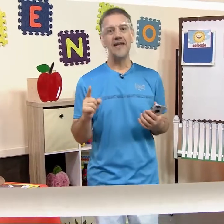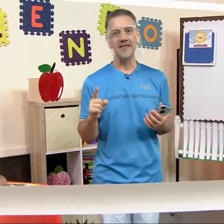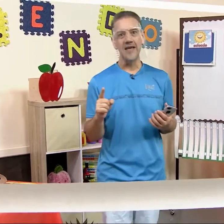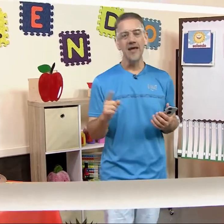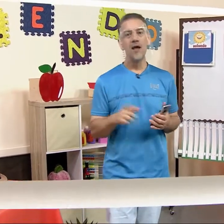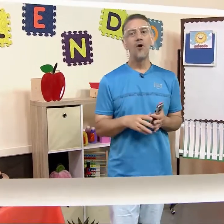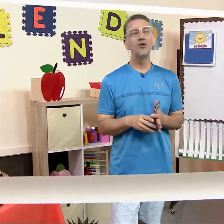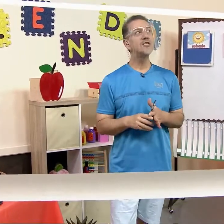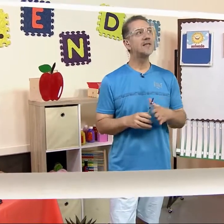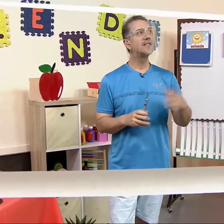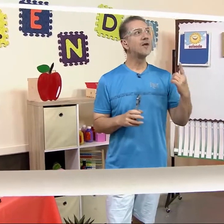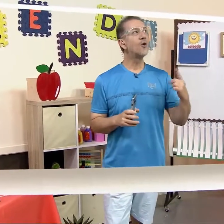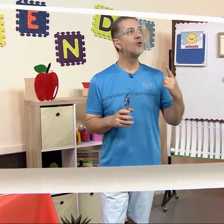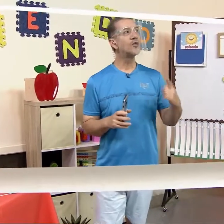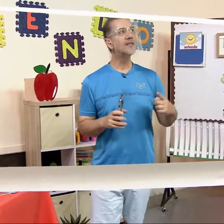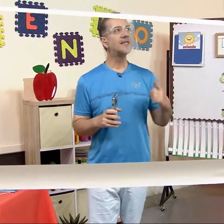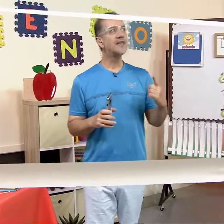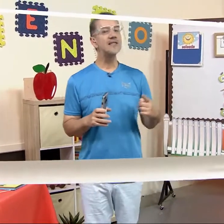8751-1313.